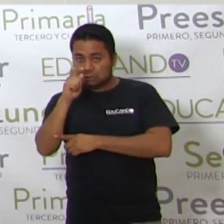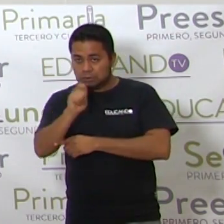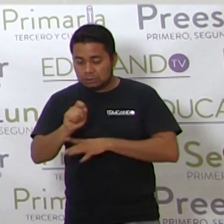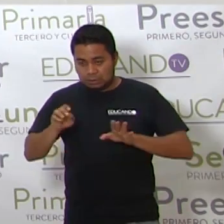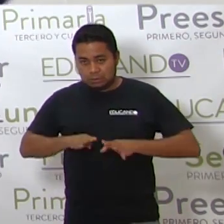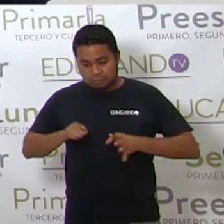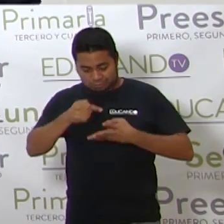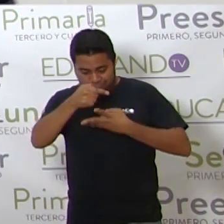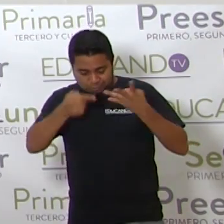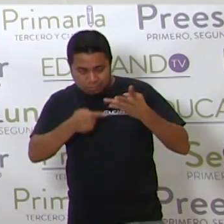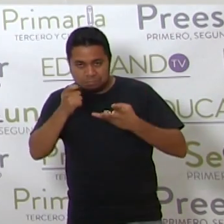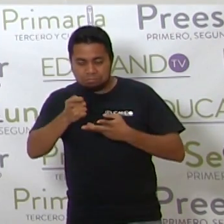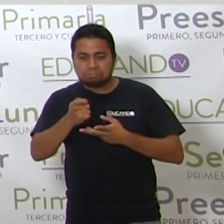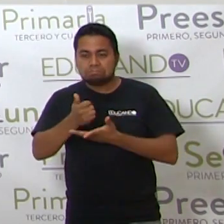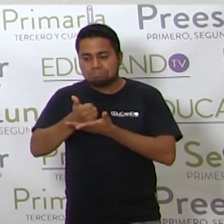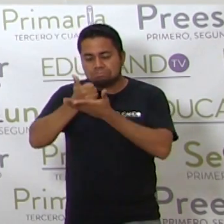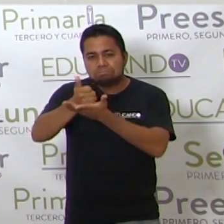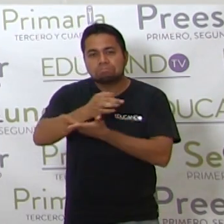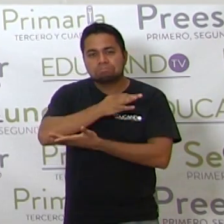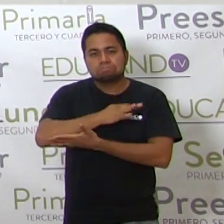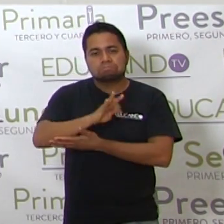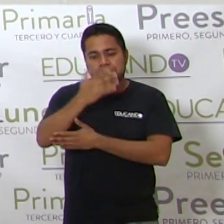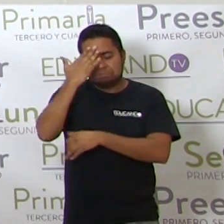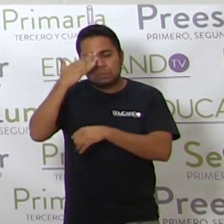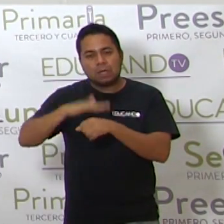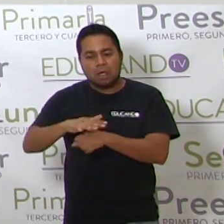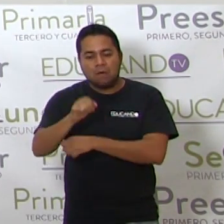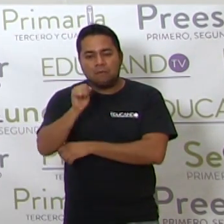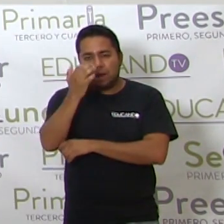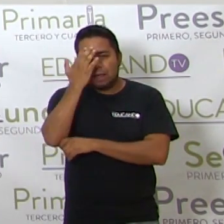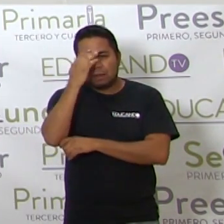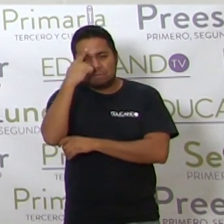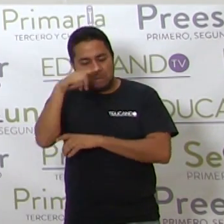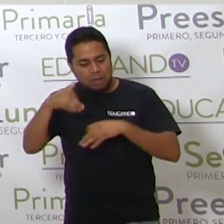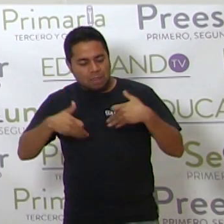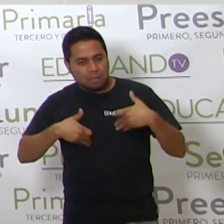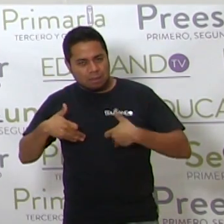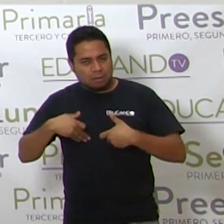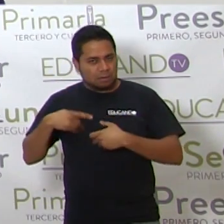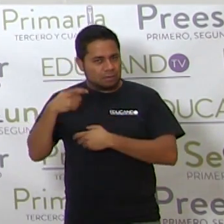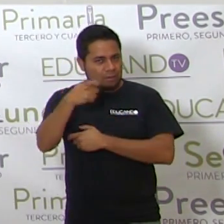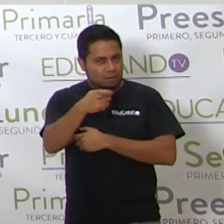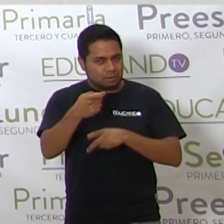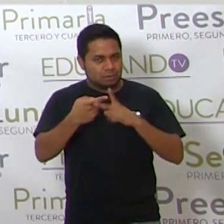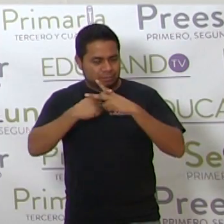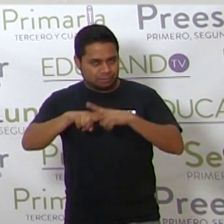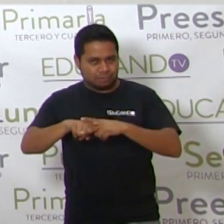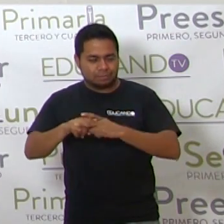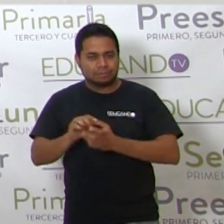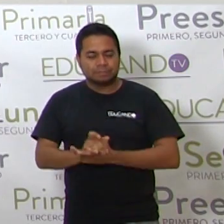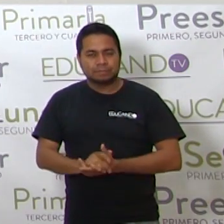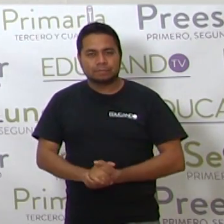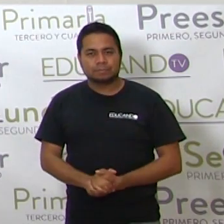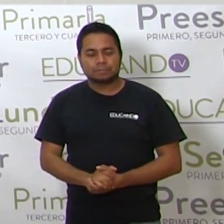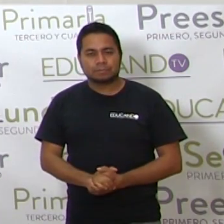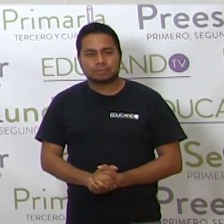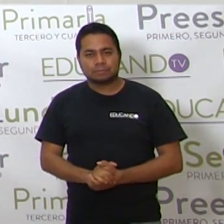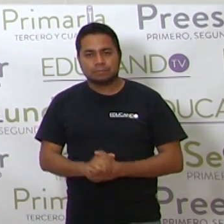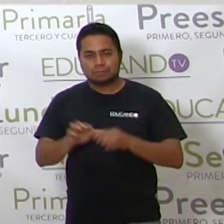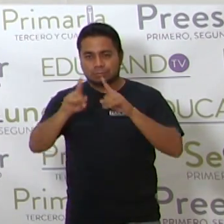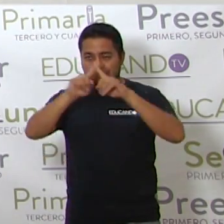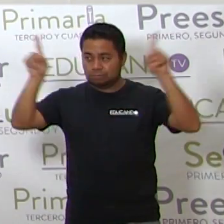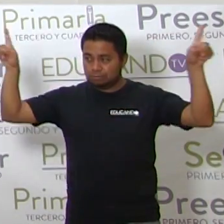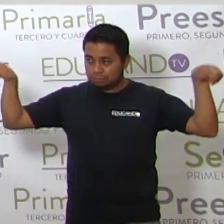características nos puedan servir y reforzar dicho contenido de las obras de teatro vamos a iniciar en la pizarra